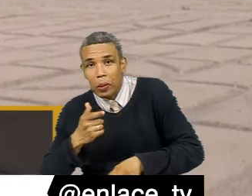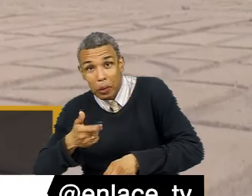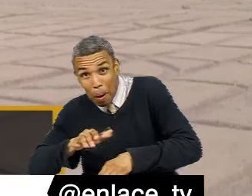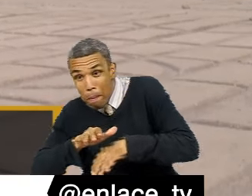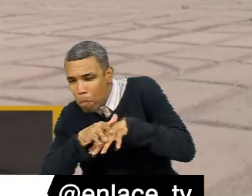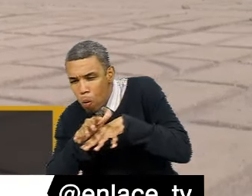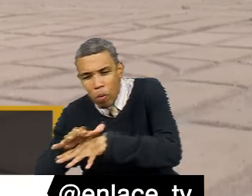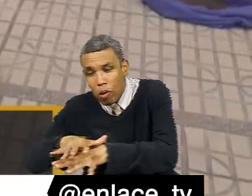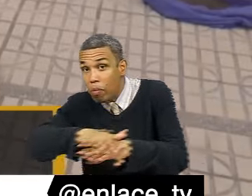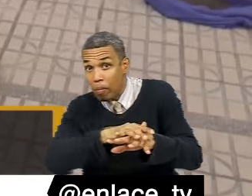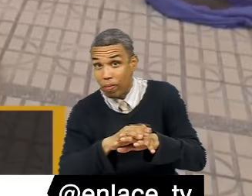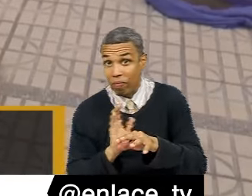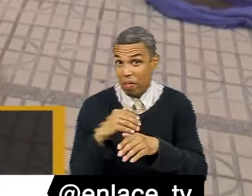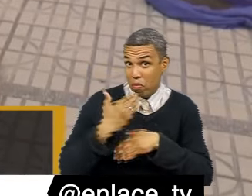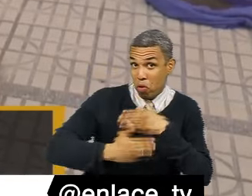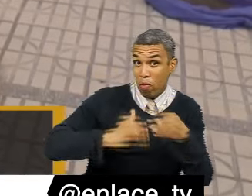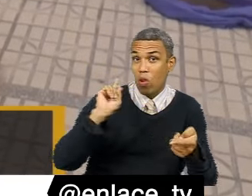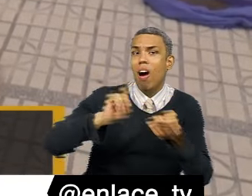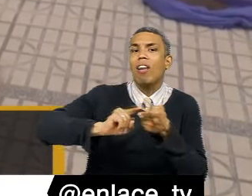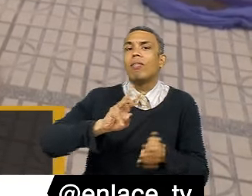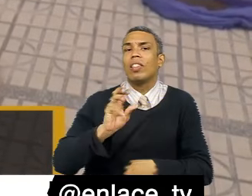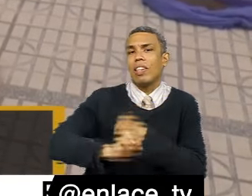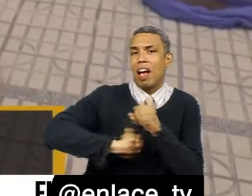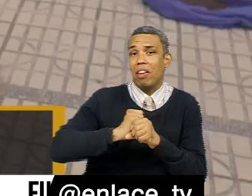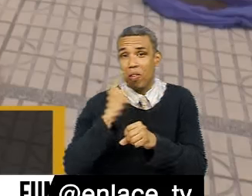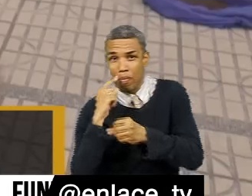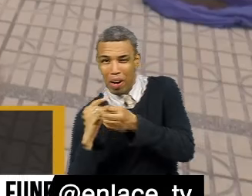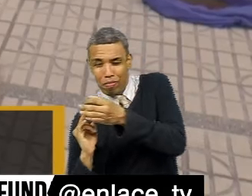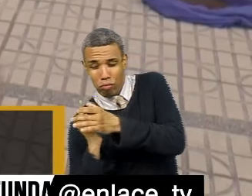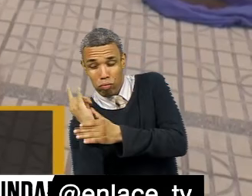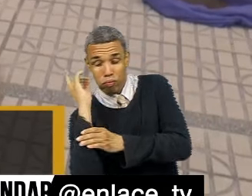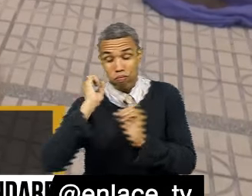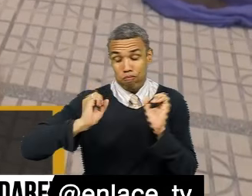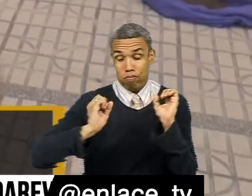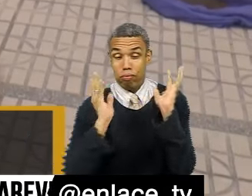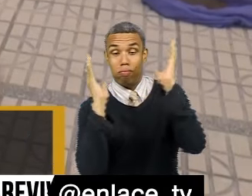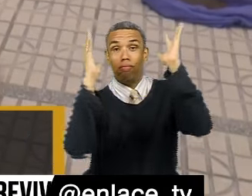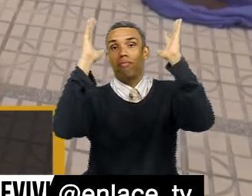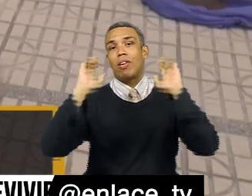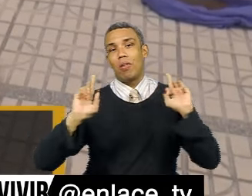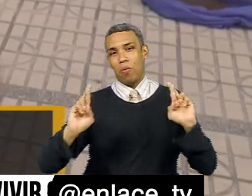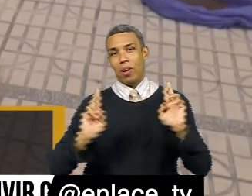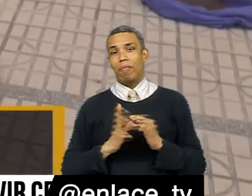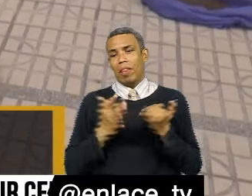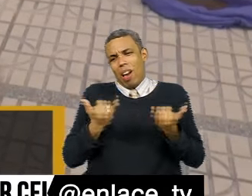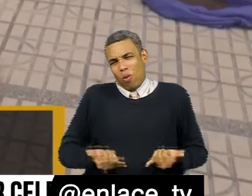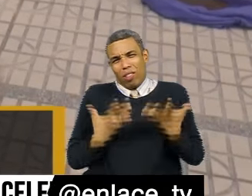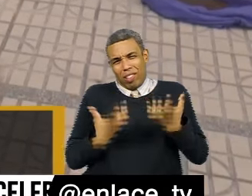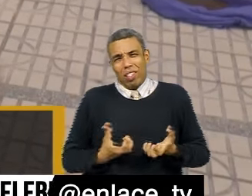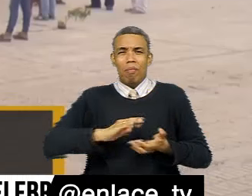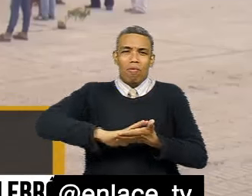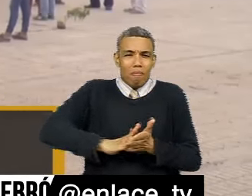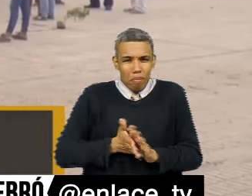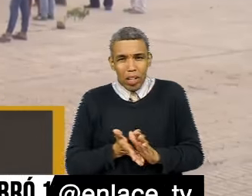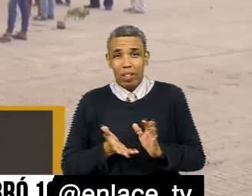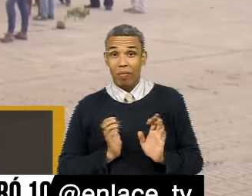que tenemos esas cicatrices que necesitamos cambiar y dejar a nuestros hijos y hijas un país diferente.